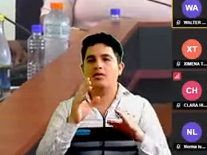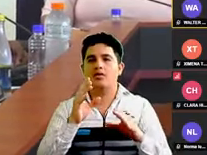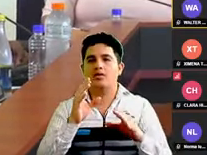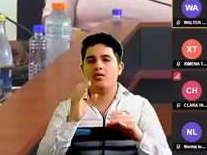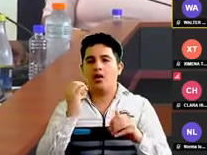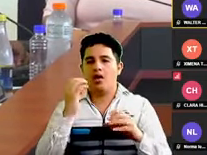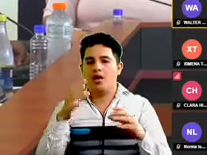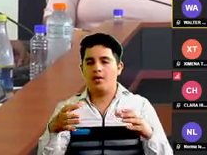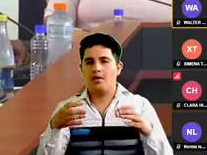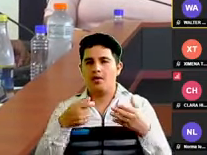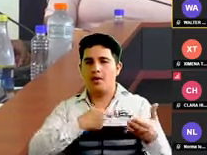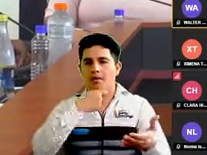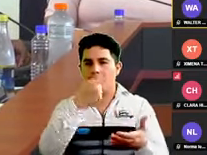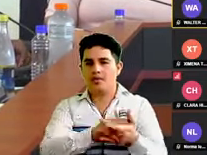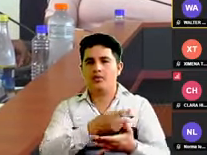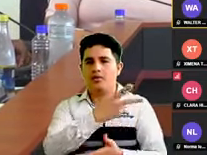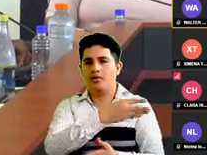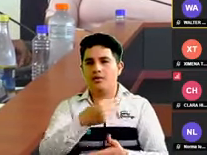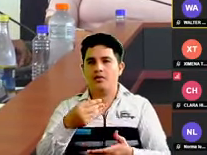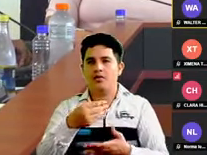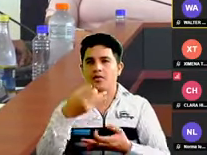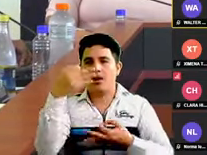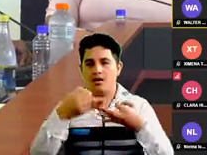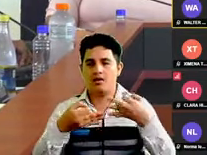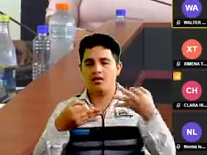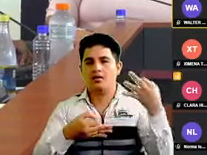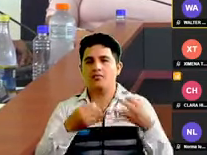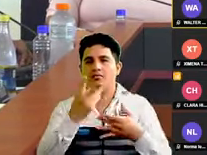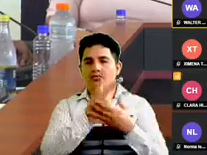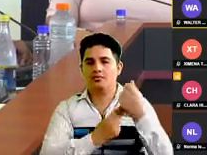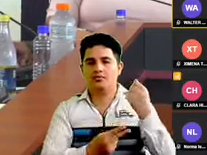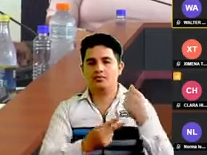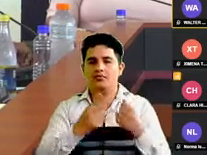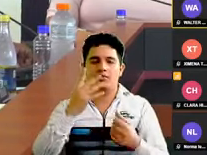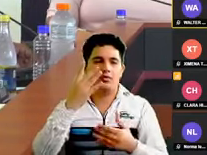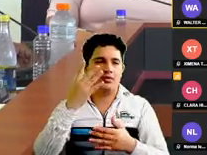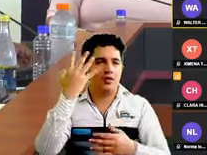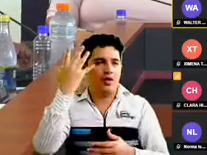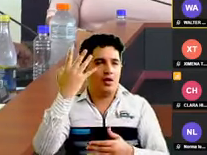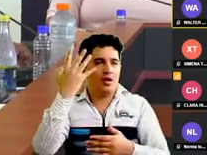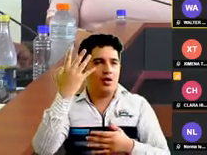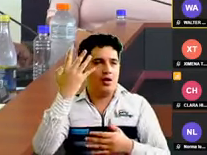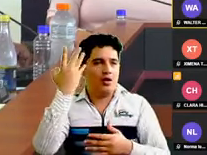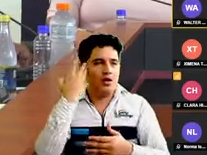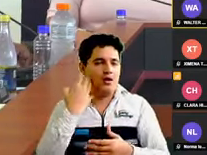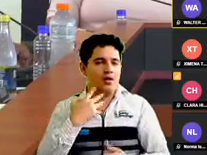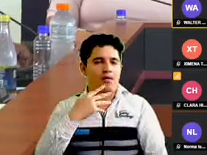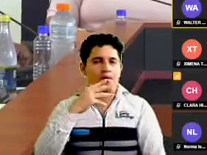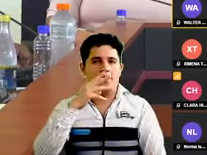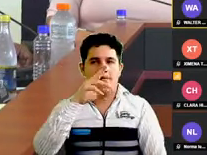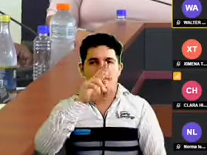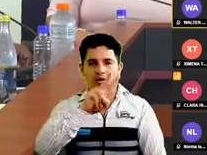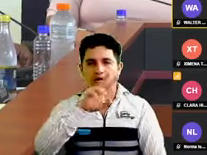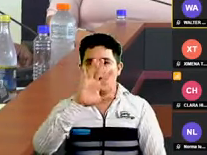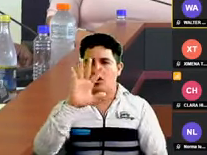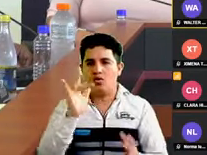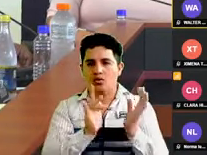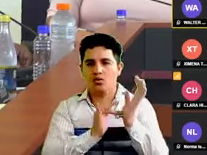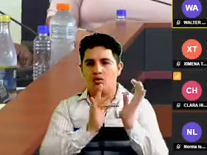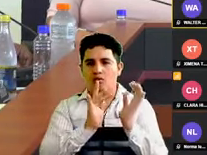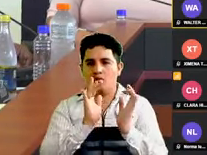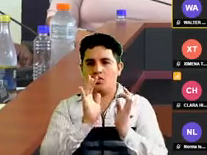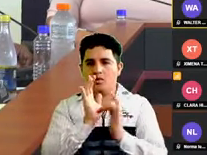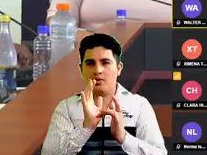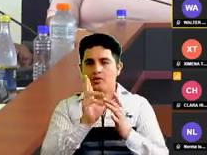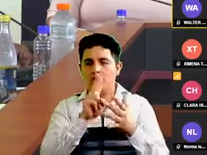presupuesto, así como de legislación, ambos informes de fecha 25 de abril del 2023, declarando